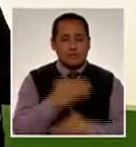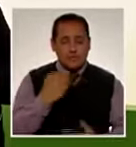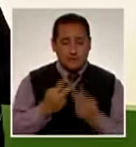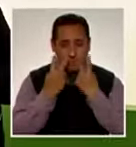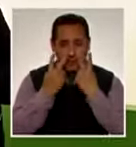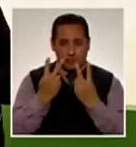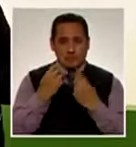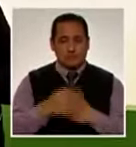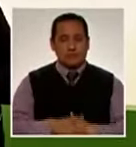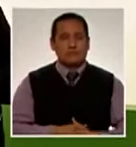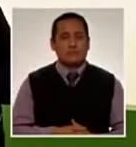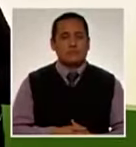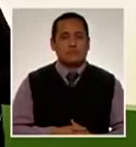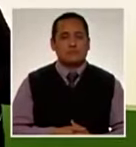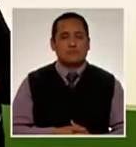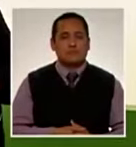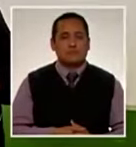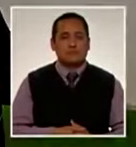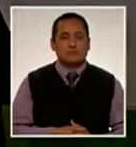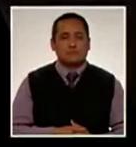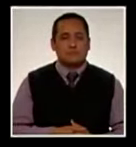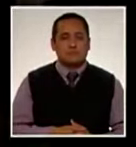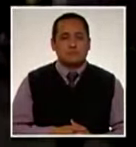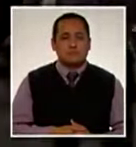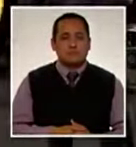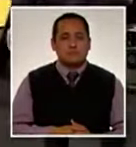sin discapacidad. Veamos la nota.